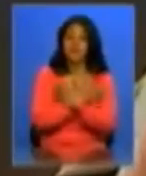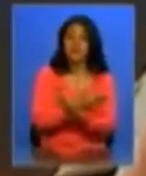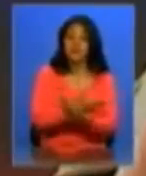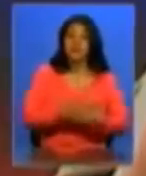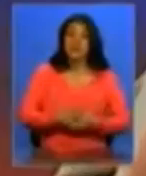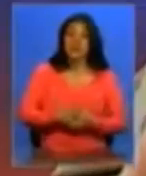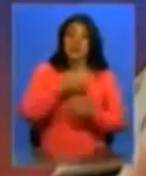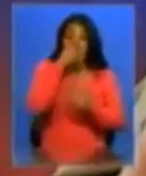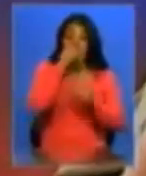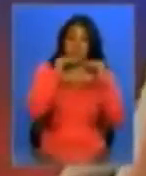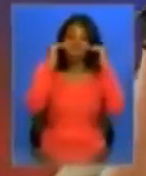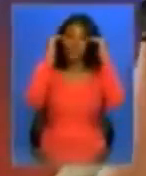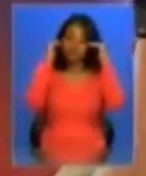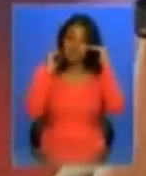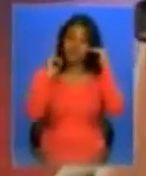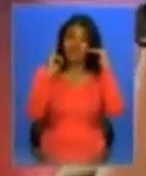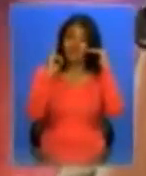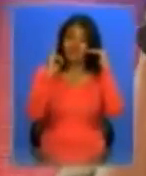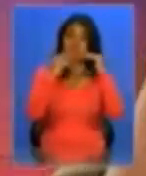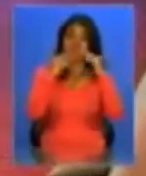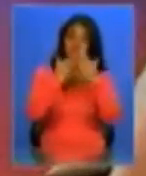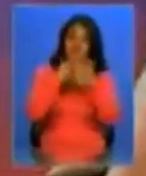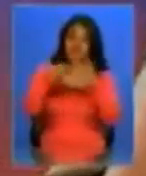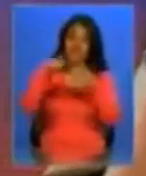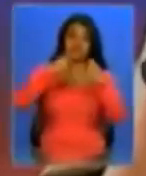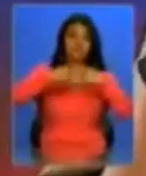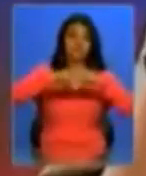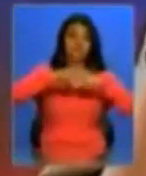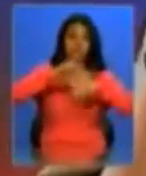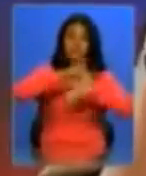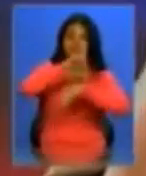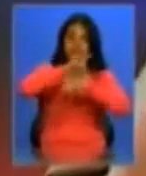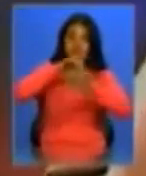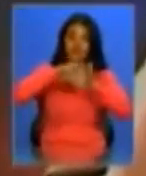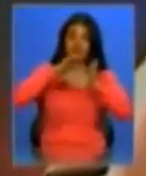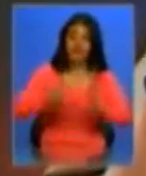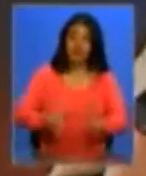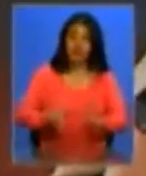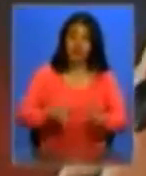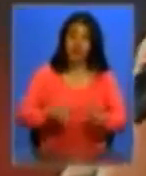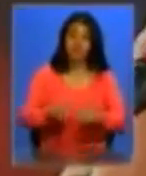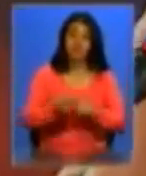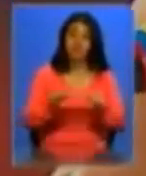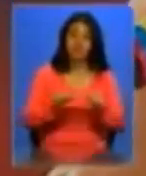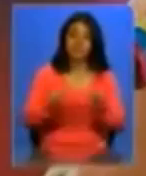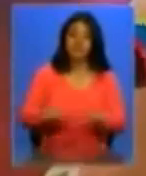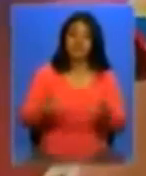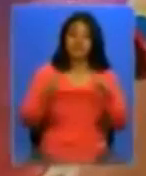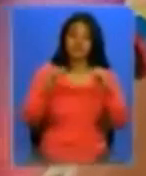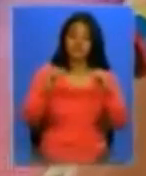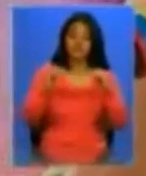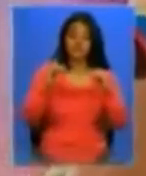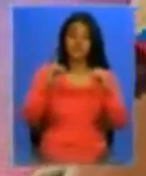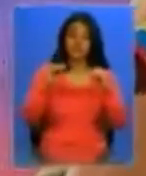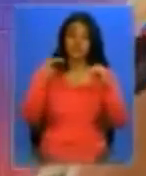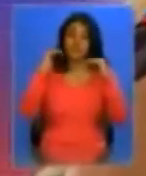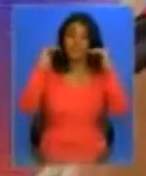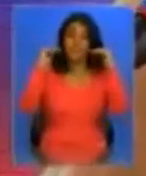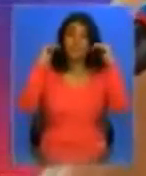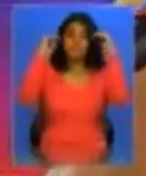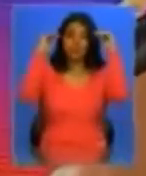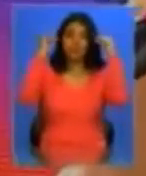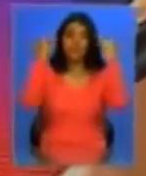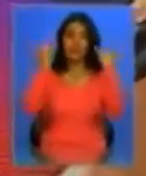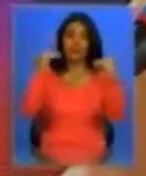Estaba en categoría D y gracias al esfuerzo de sus directivos, estudiantes, docentes, administrativos, saltó dos categorías de golpe y hoy